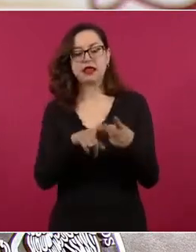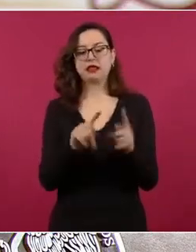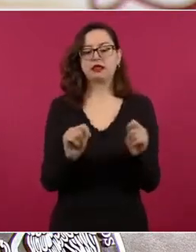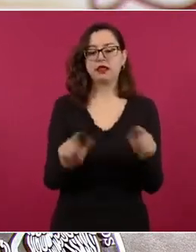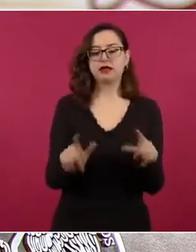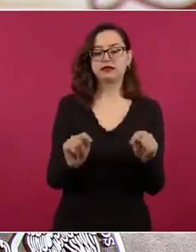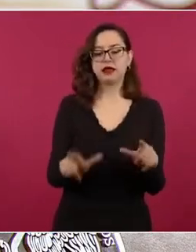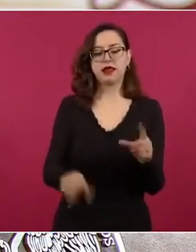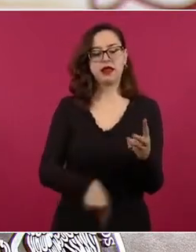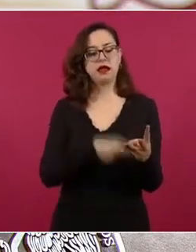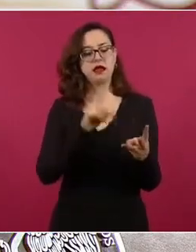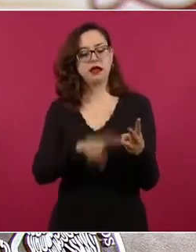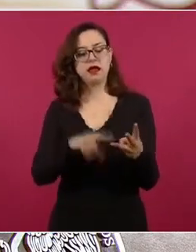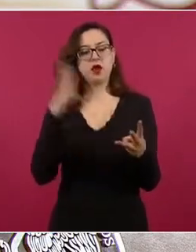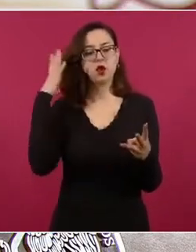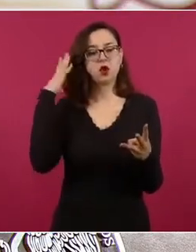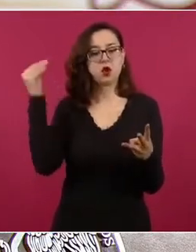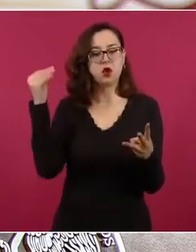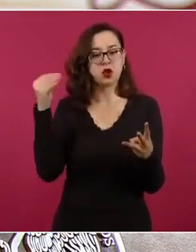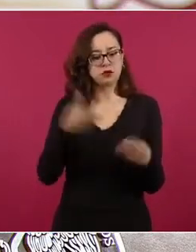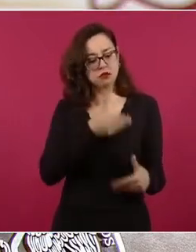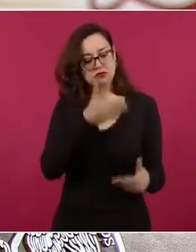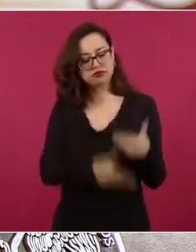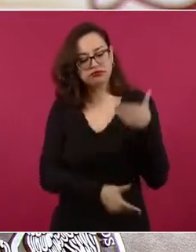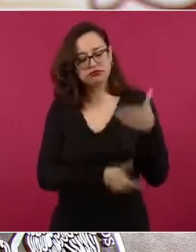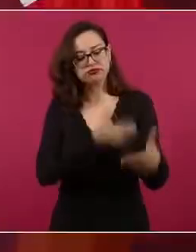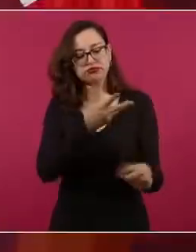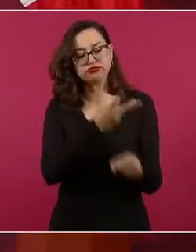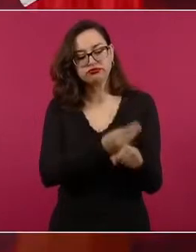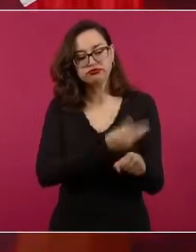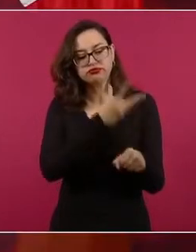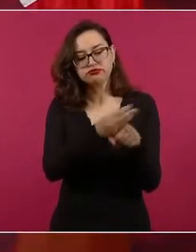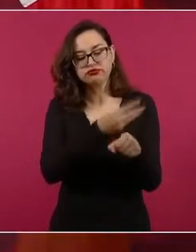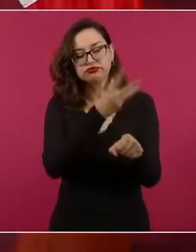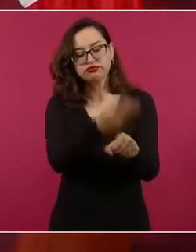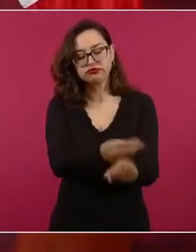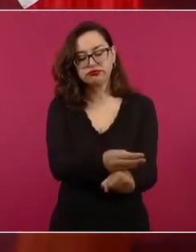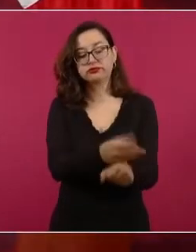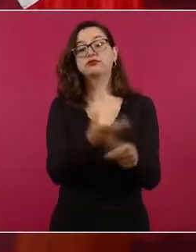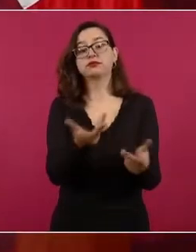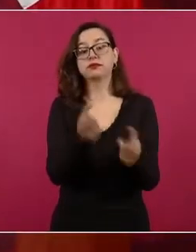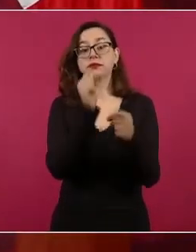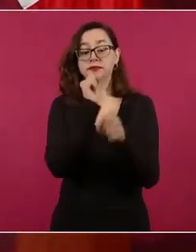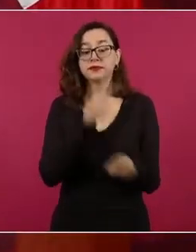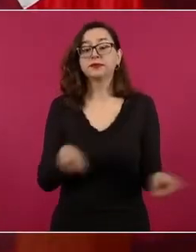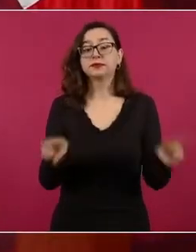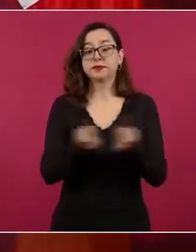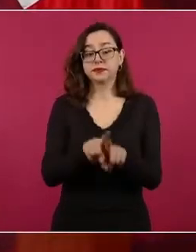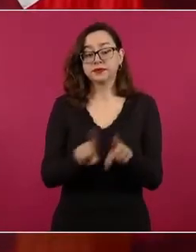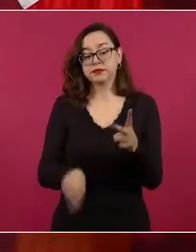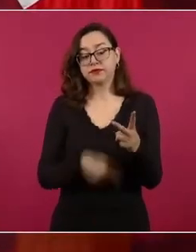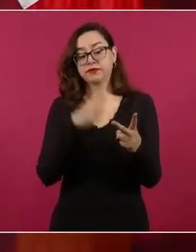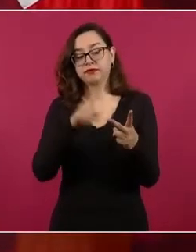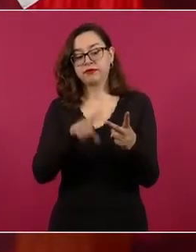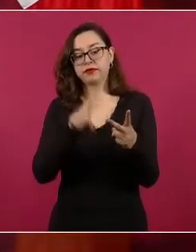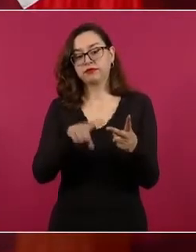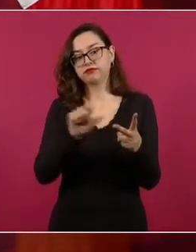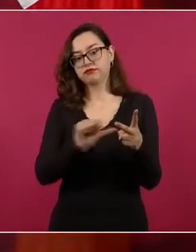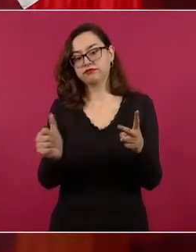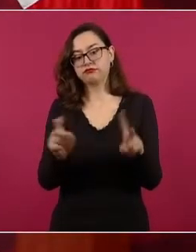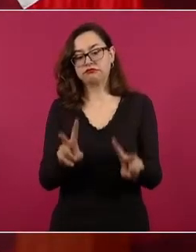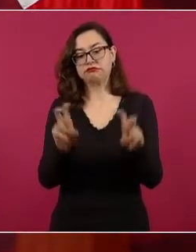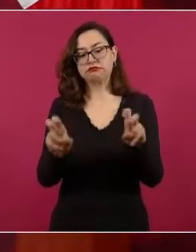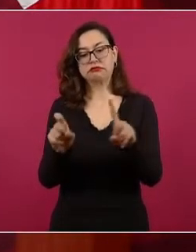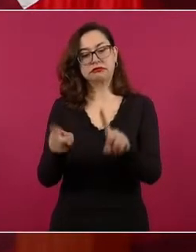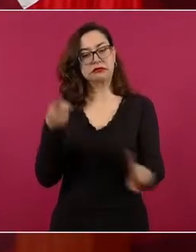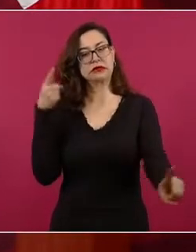Colima, asimismo como el análisis de las brechas importantes y muy desafiantes, como ha señalado el señor